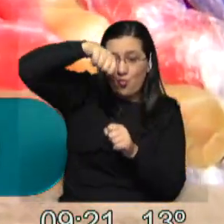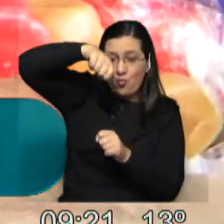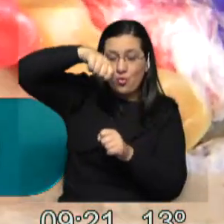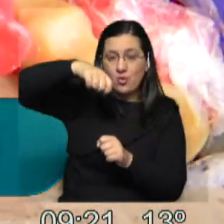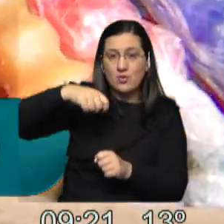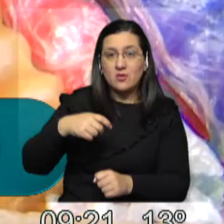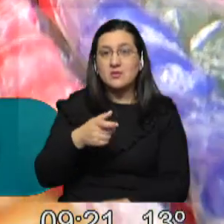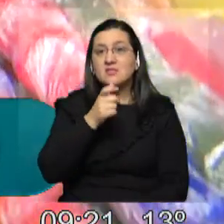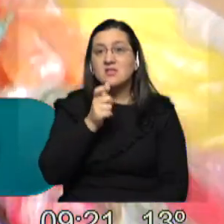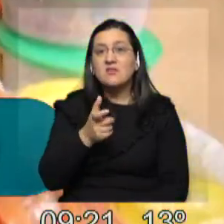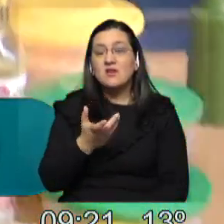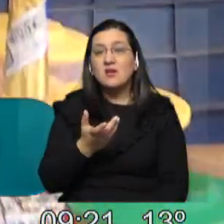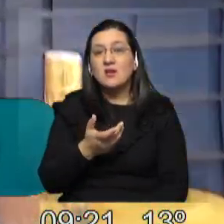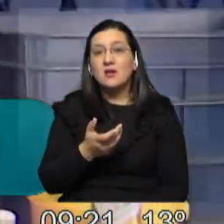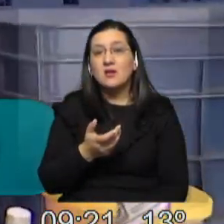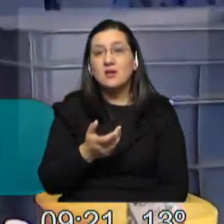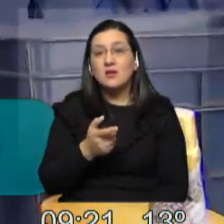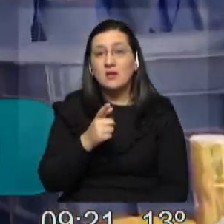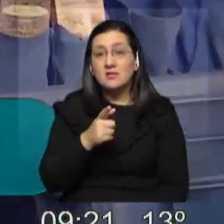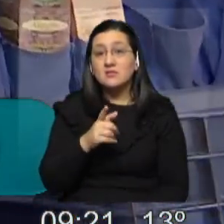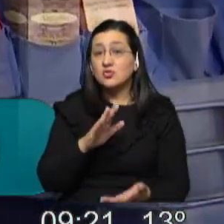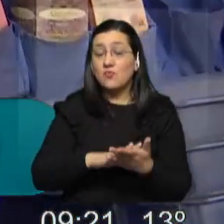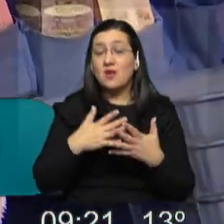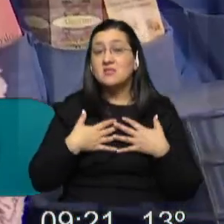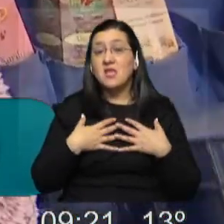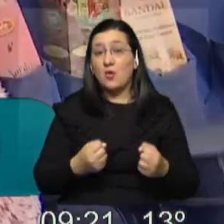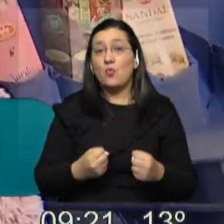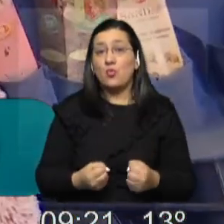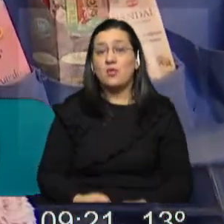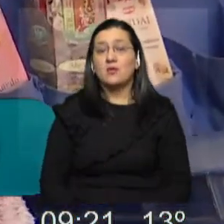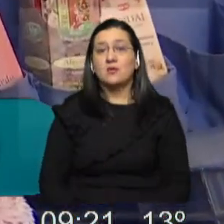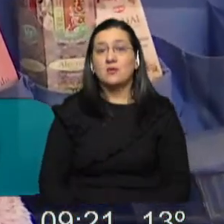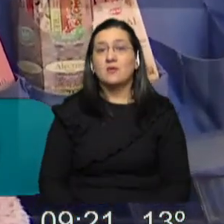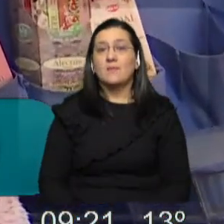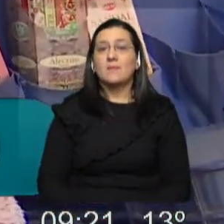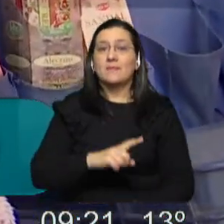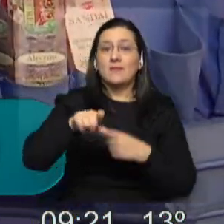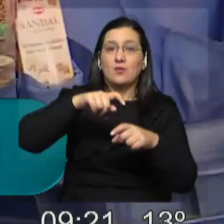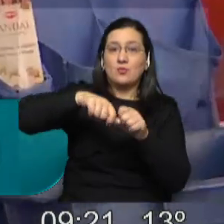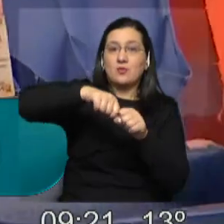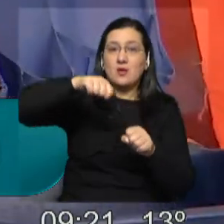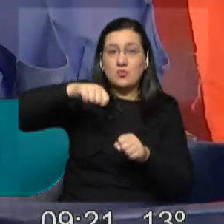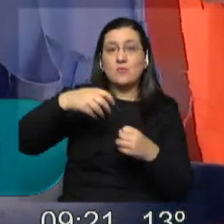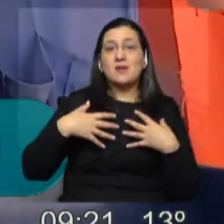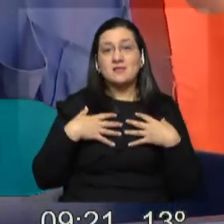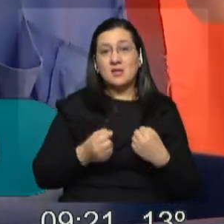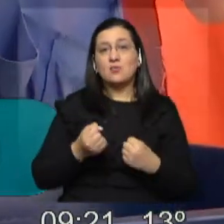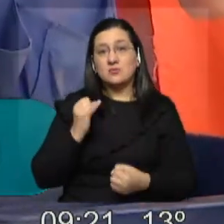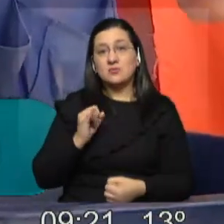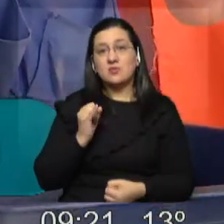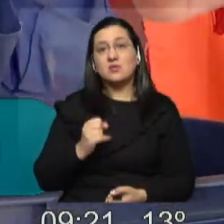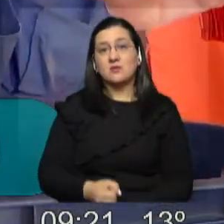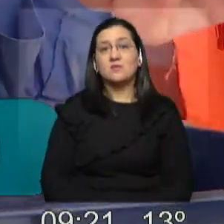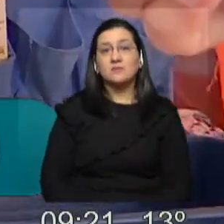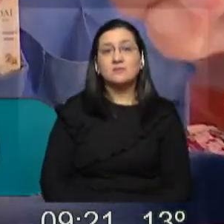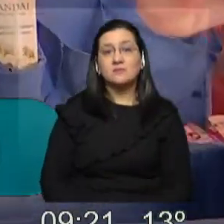Eso? ¿De la salud? ¿Eh? Es de la salud. De la salud. Ah, esa es para la... Con el nudo es para la salud, me dice usted, vecina. Sí, es para la